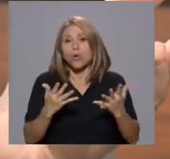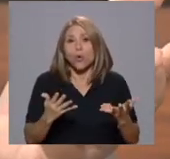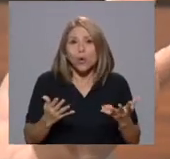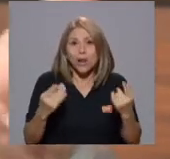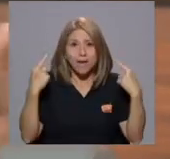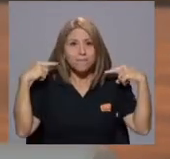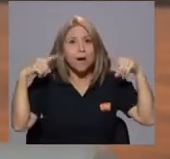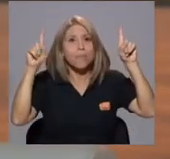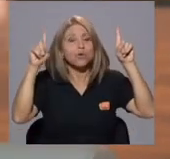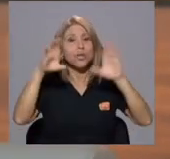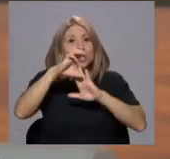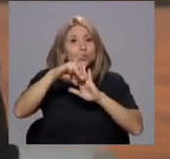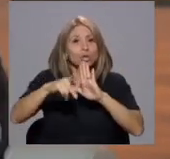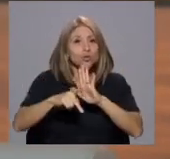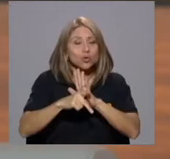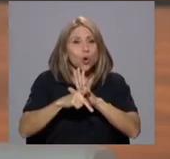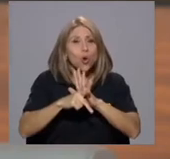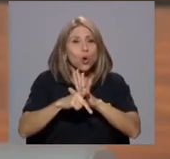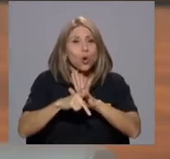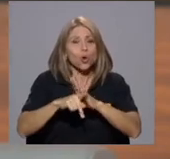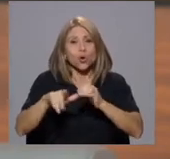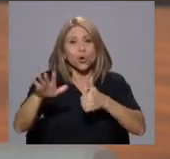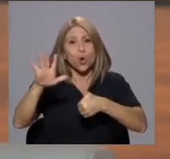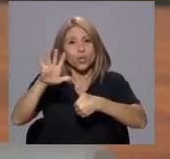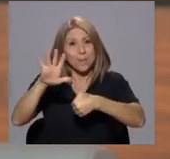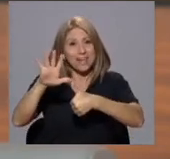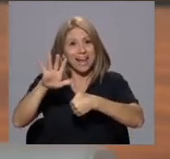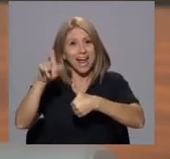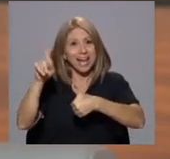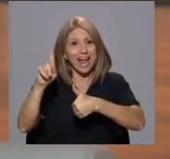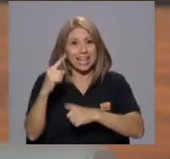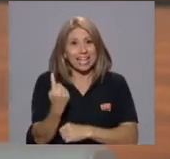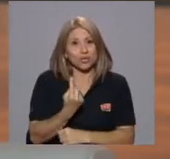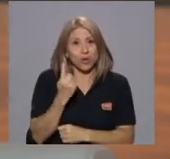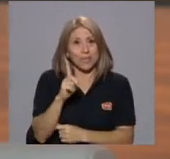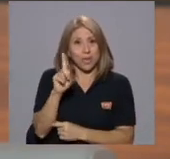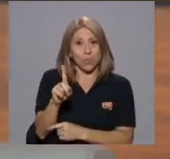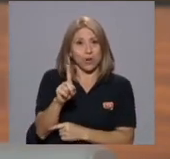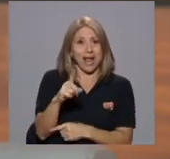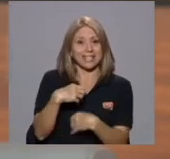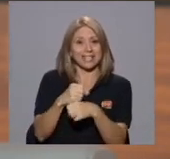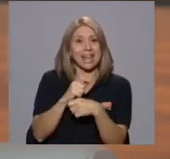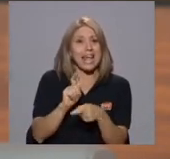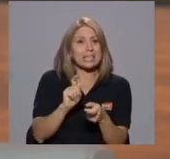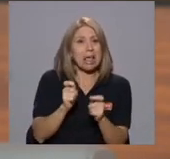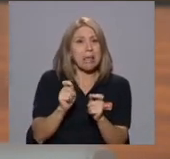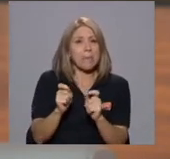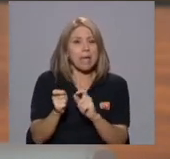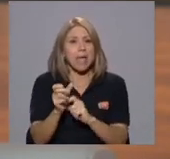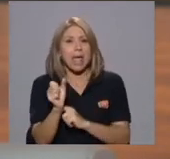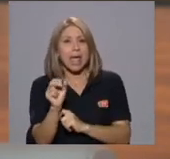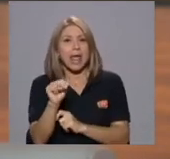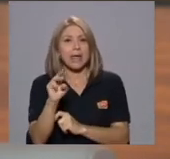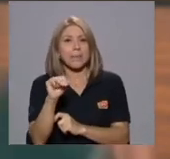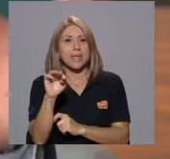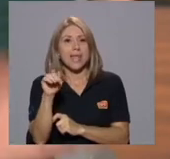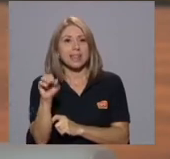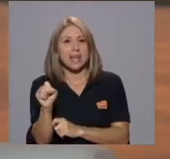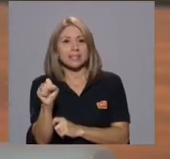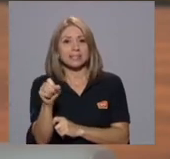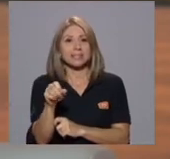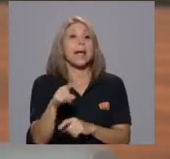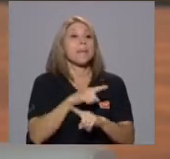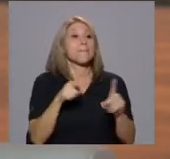constitución norteamericana, que es una sola y que lo que se le hace son enmiendas. Esa constitución se integró en contra de lo que establece